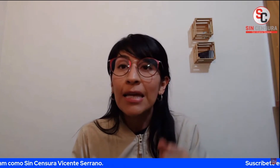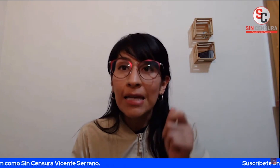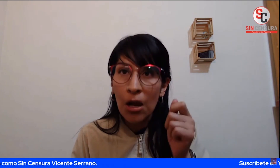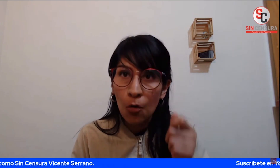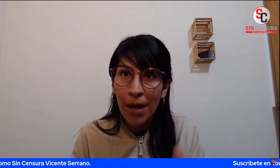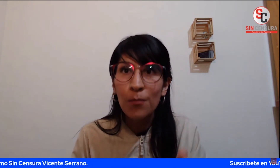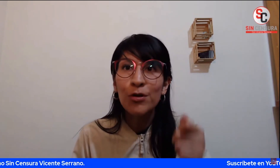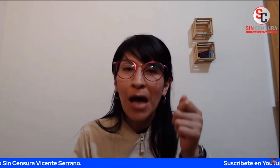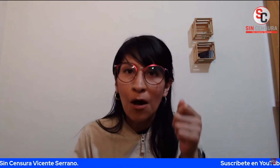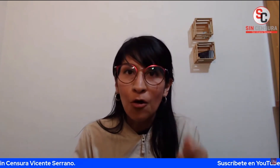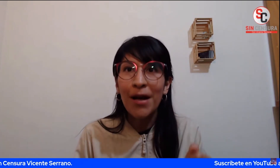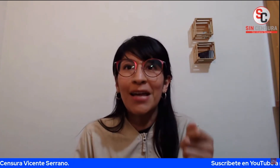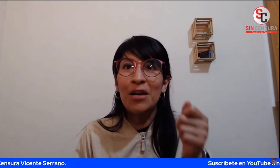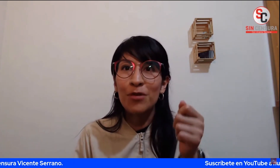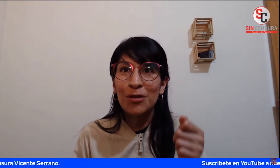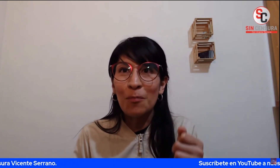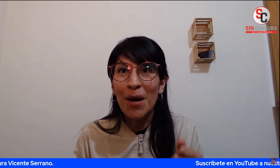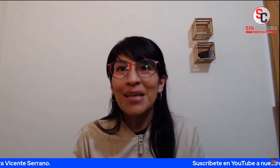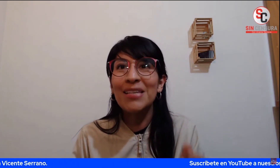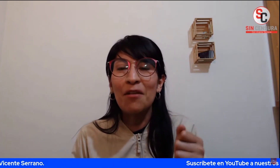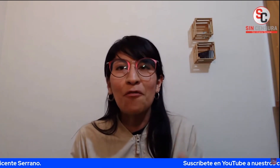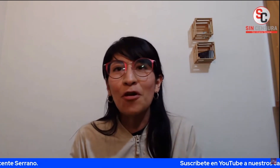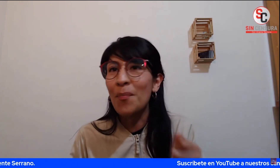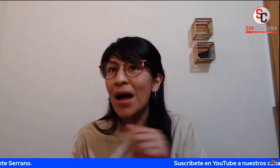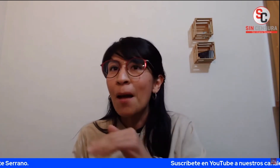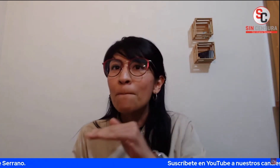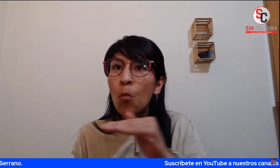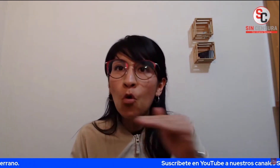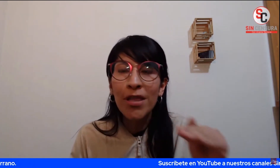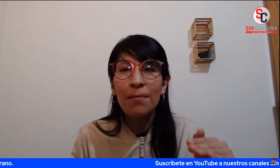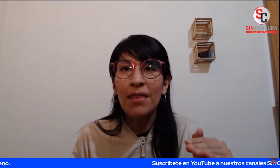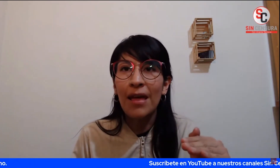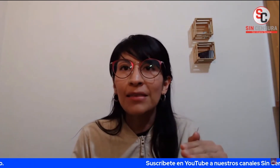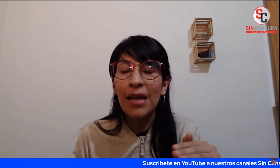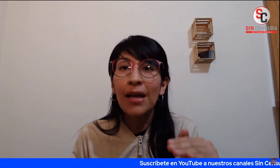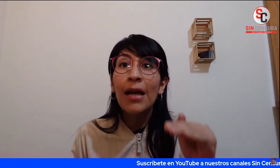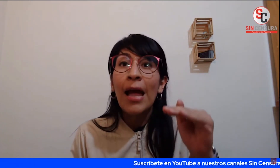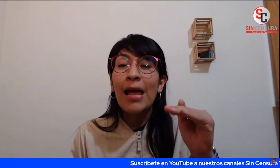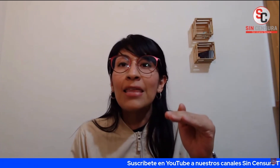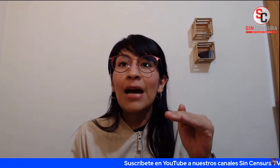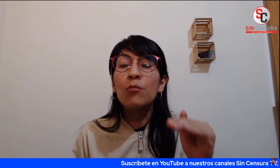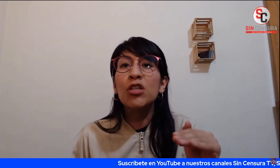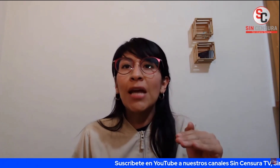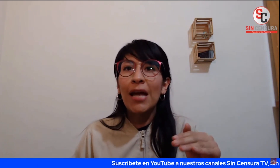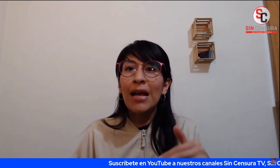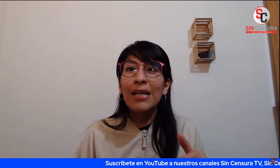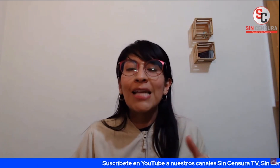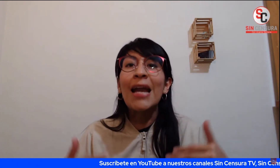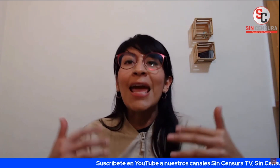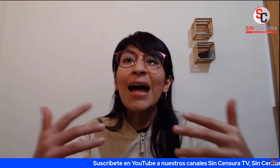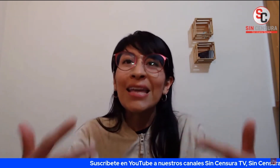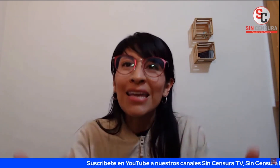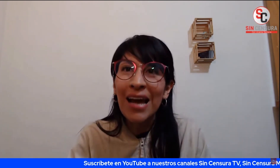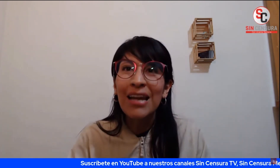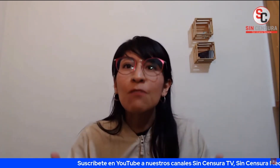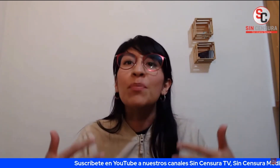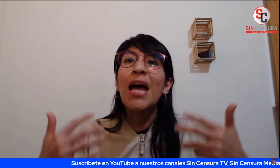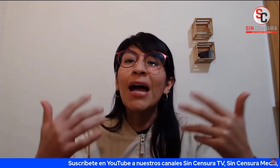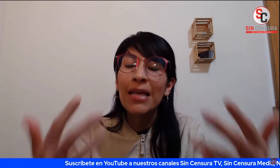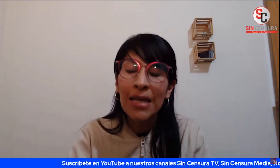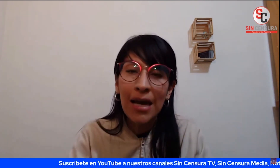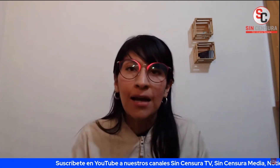progresistas, y que lo vemos ahora en nuestro país de forma muy evidente, digamos que